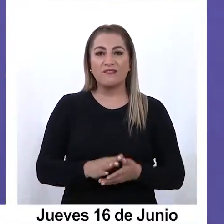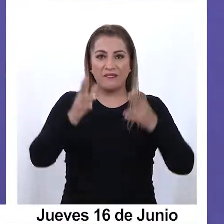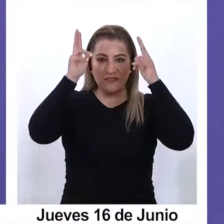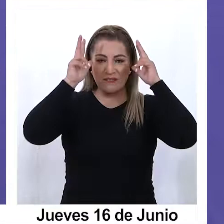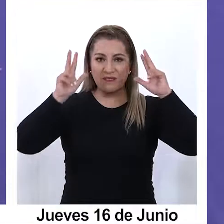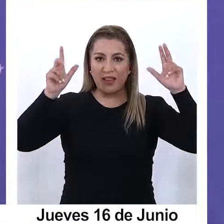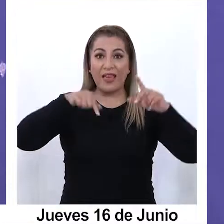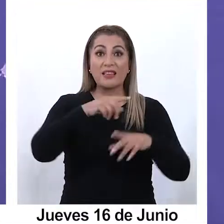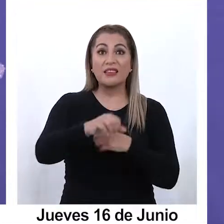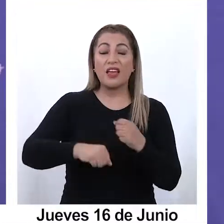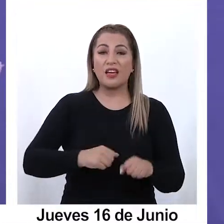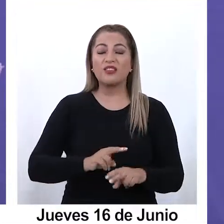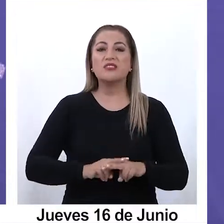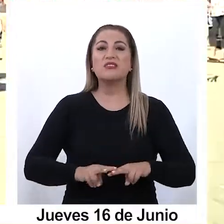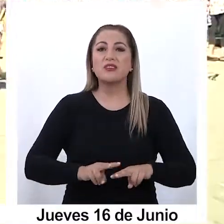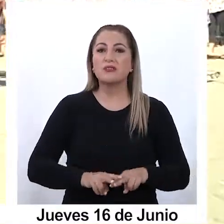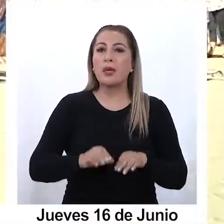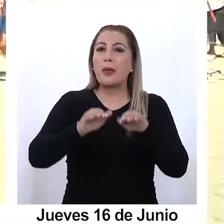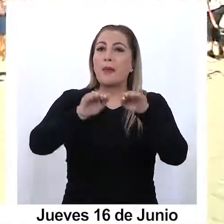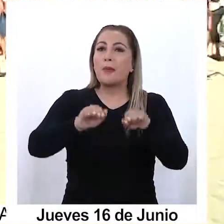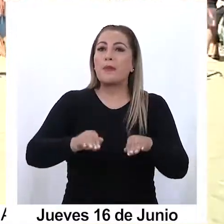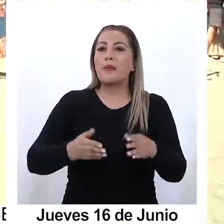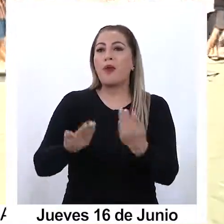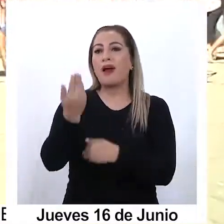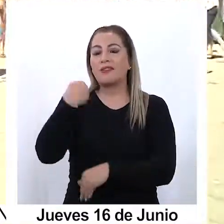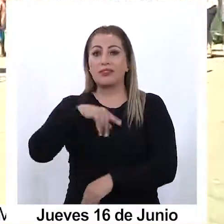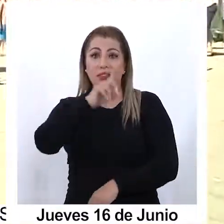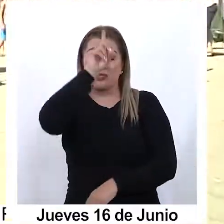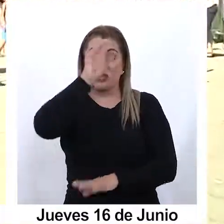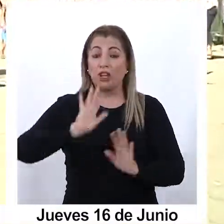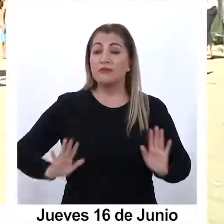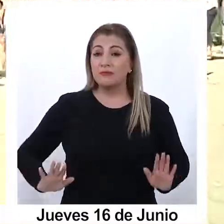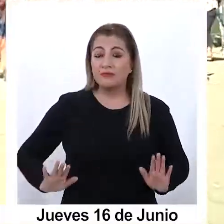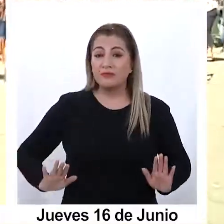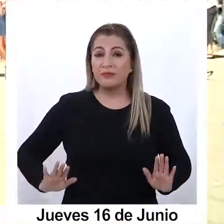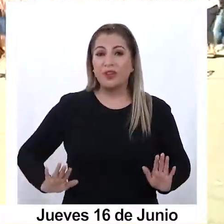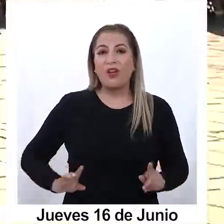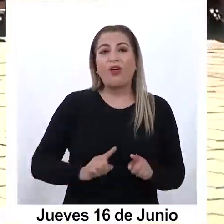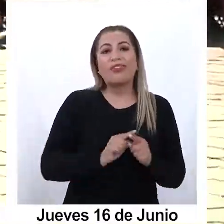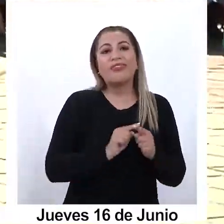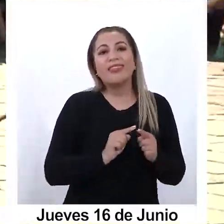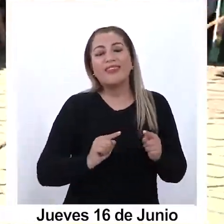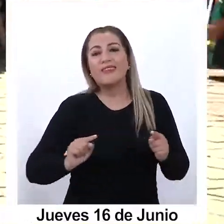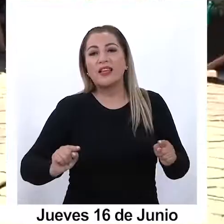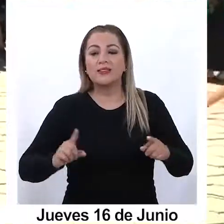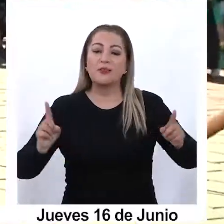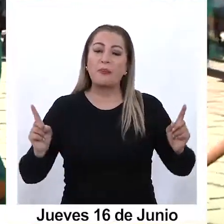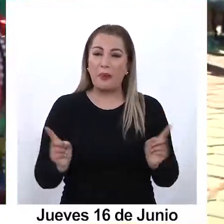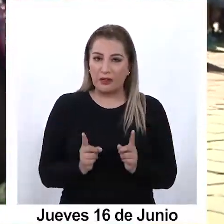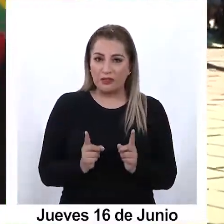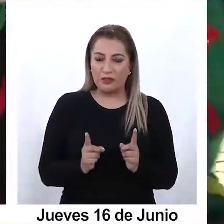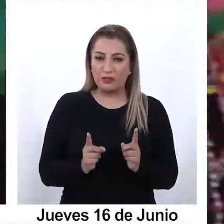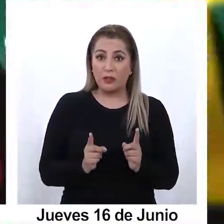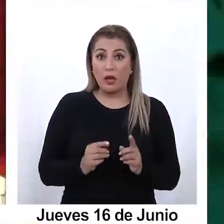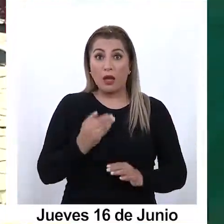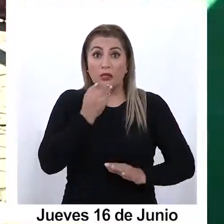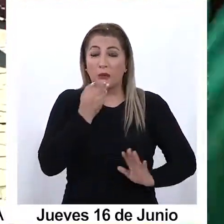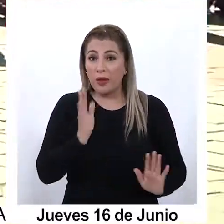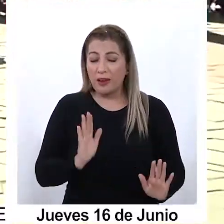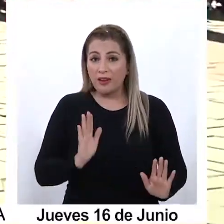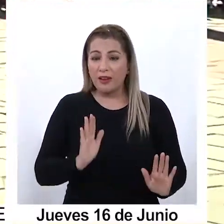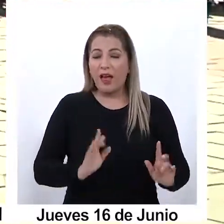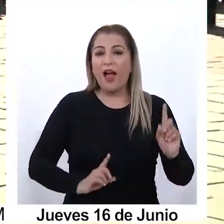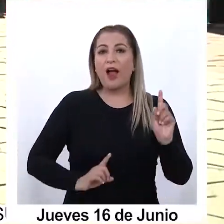festividad de la Tirana este año se hará como ha sido tradición, o bien tendrá una versión acotada, o